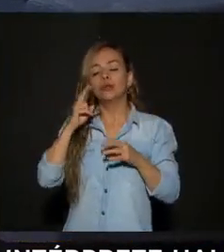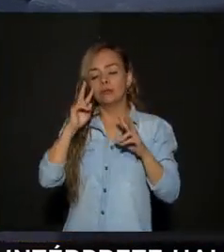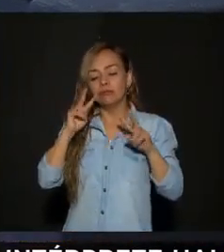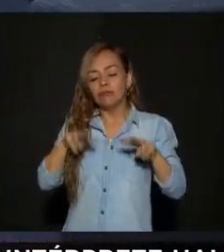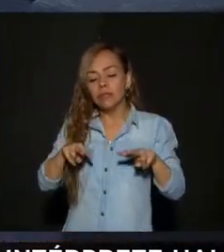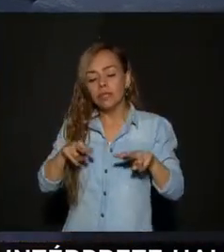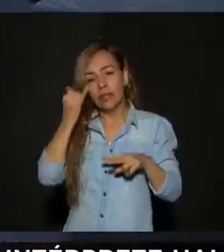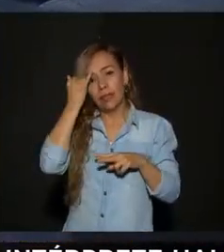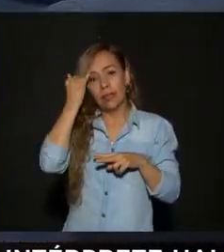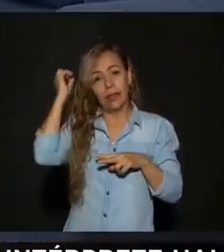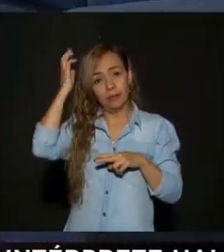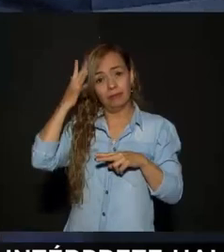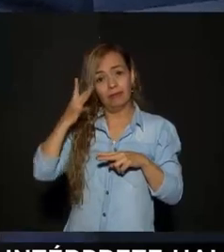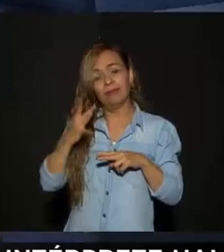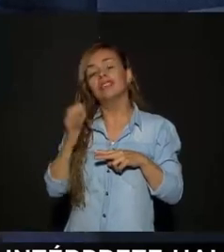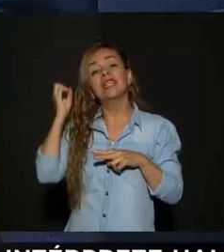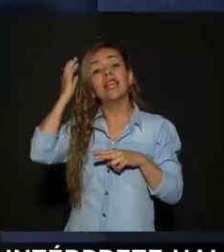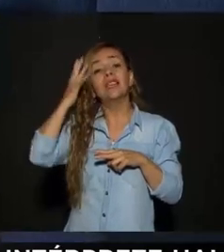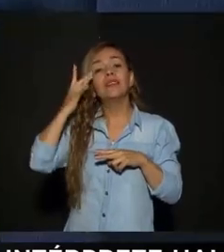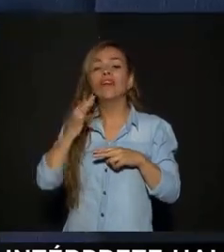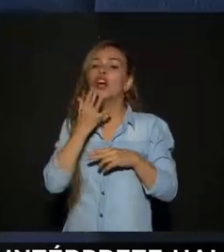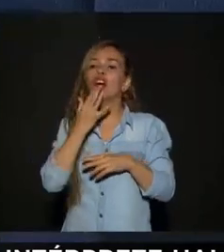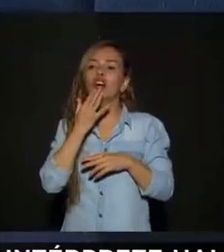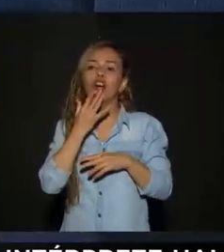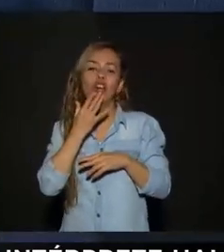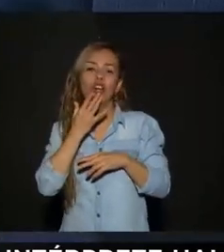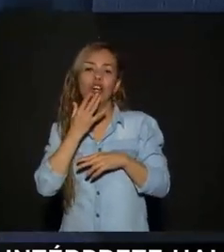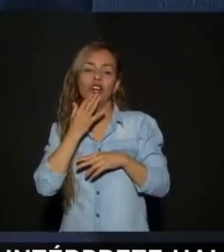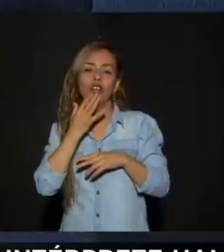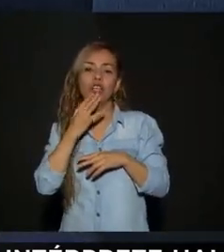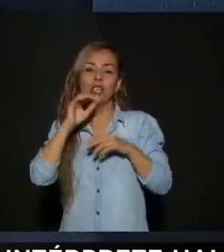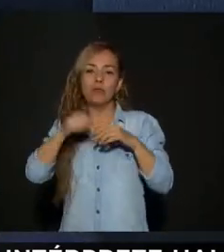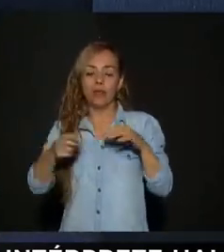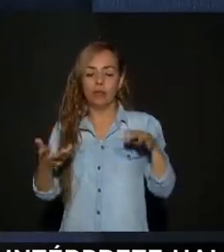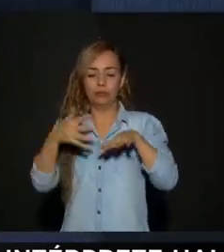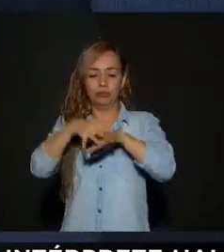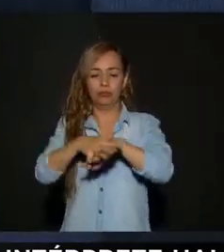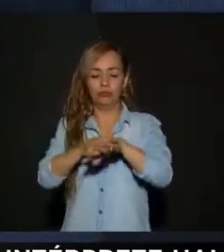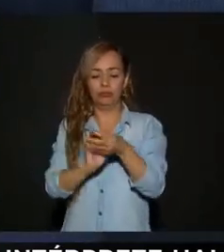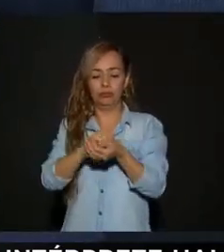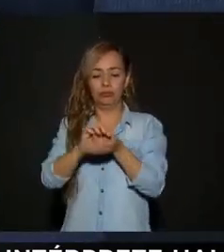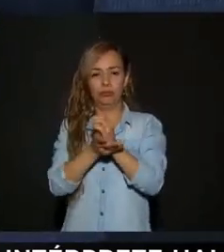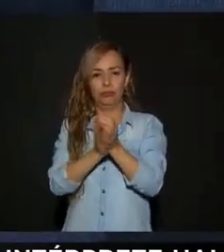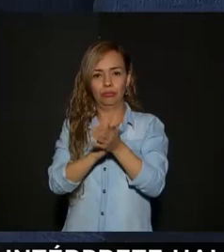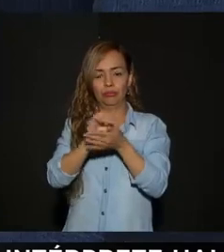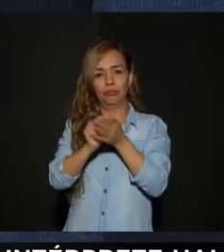colores de los que quieras tu asteroide. Para que quede un poquito más grande, puedes mezclarlo. Vamos a mezclarlos.